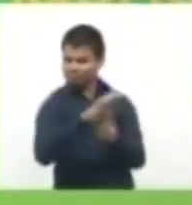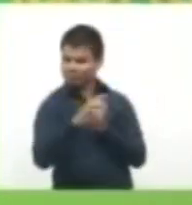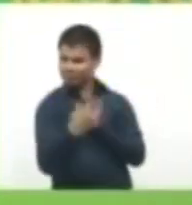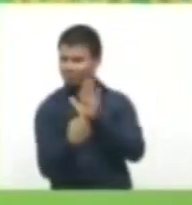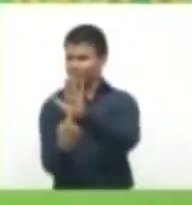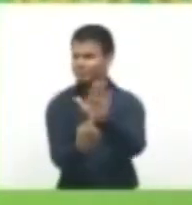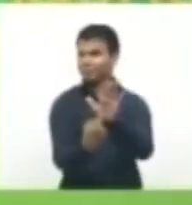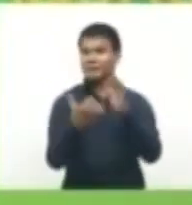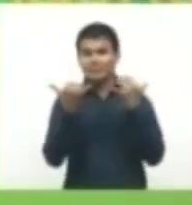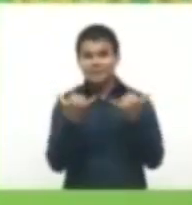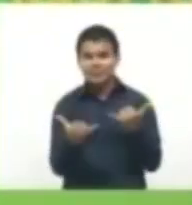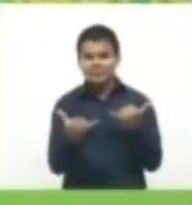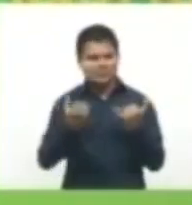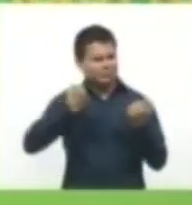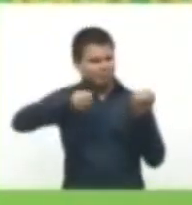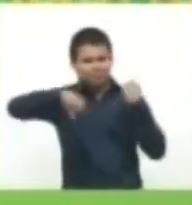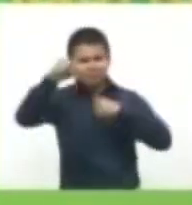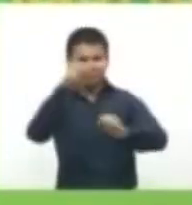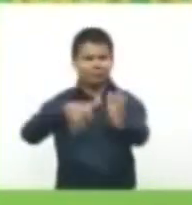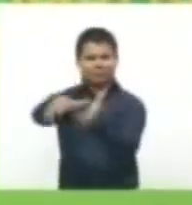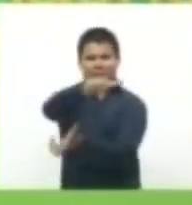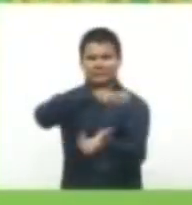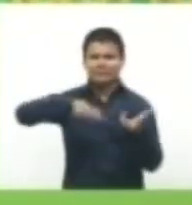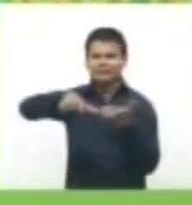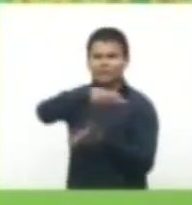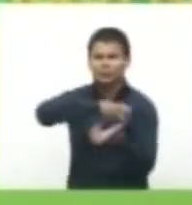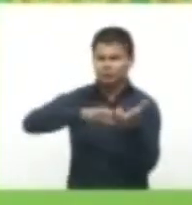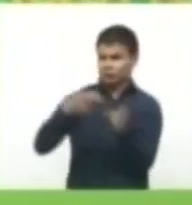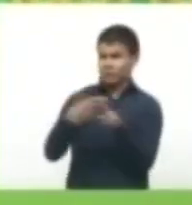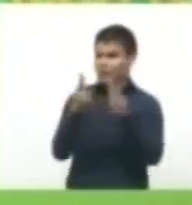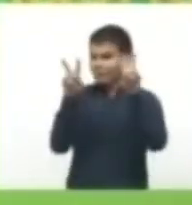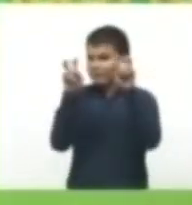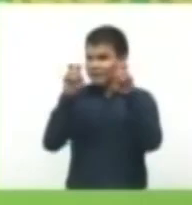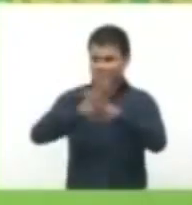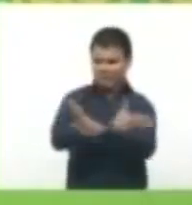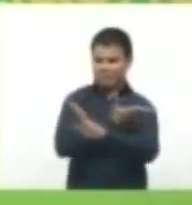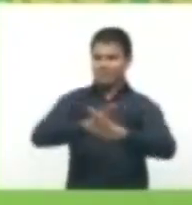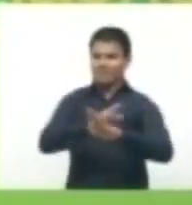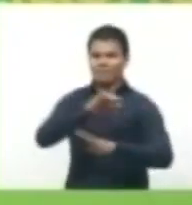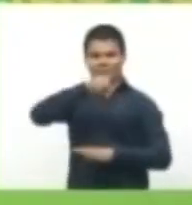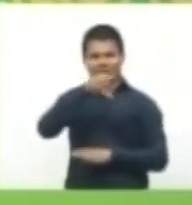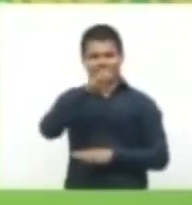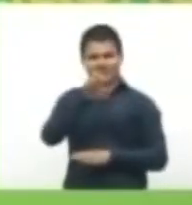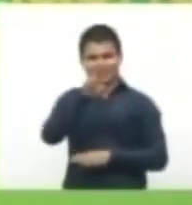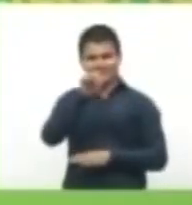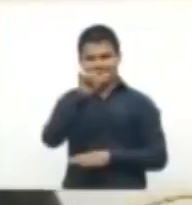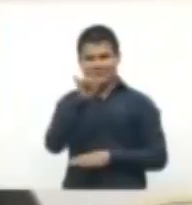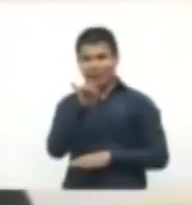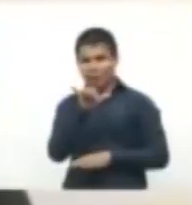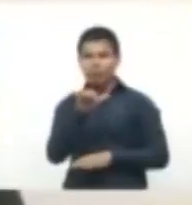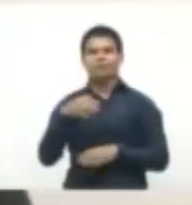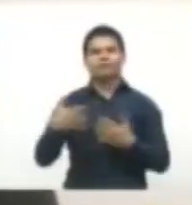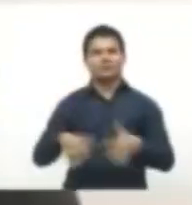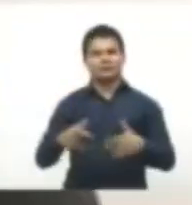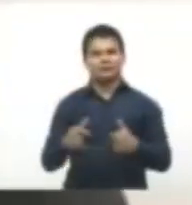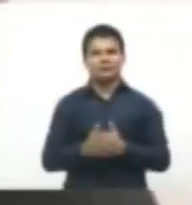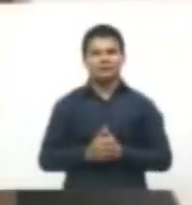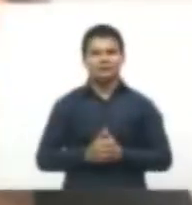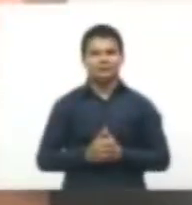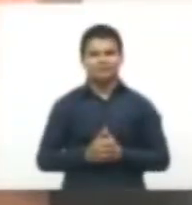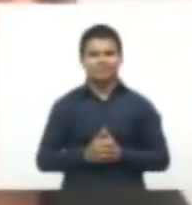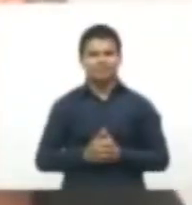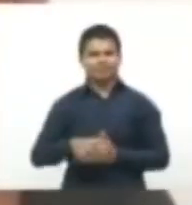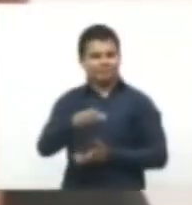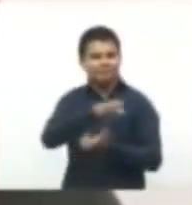Desorden Se Formó es la nueva producción de Yerao que nos va a poner a bailar a todos en estos carnavales. Y el desorden